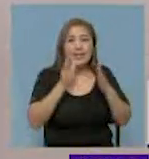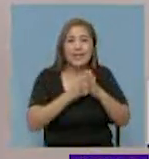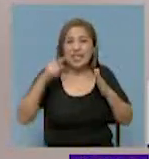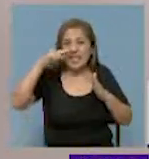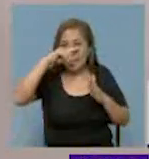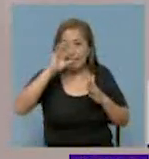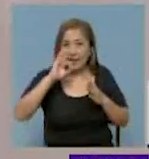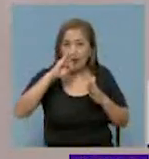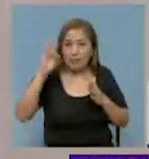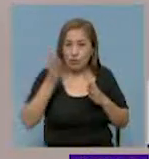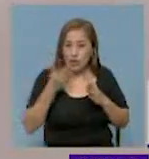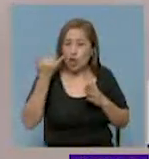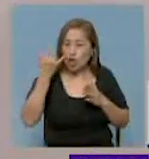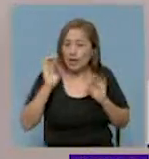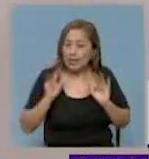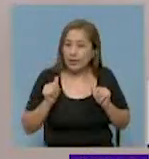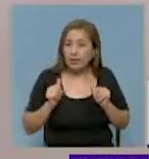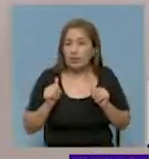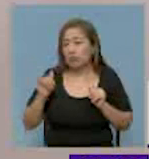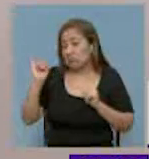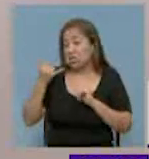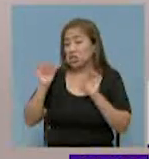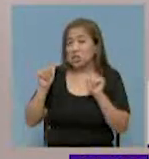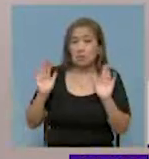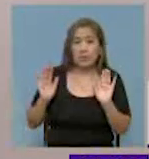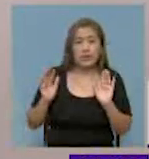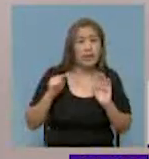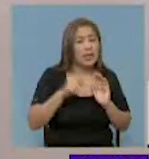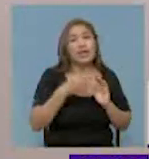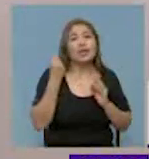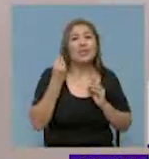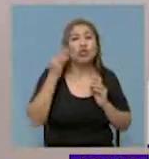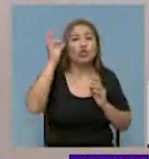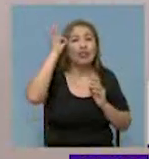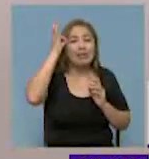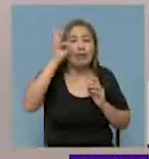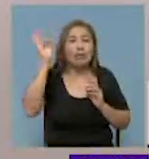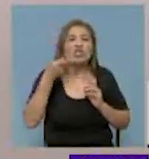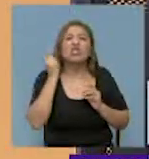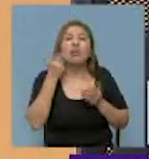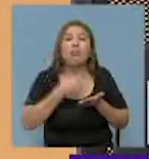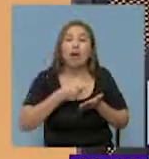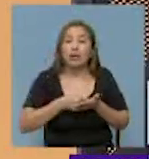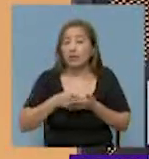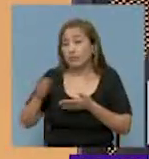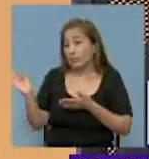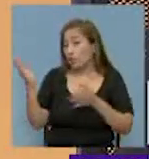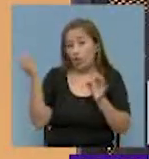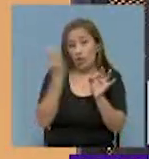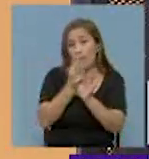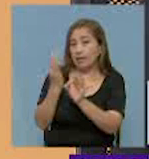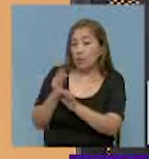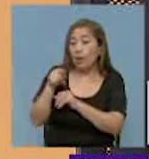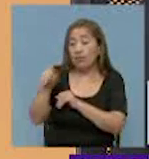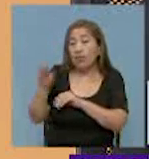70 estaría solucionado así realizan todas las correcciones que pasa con el 30% restante y todas las instituciones tienen